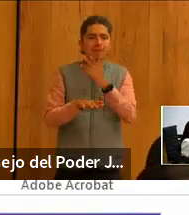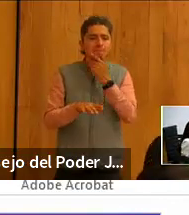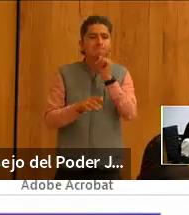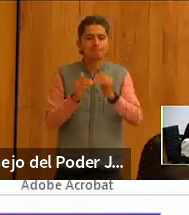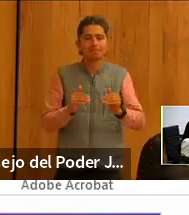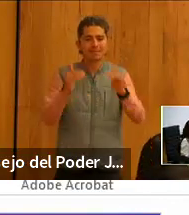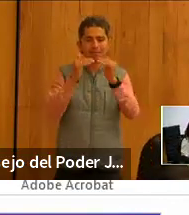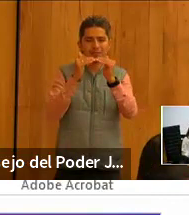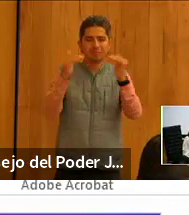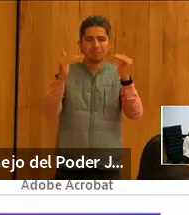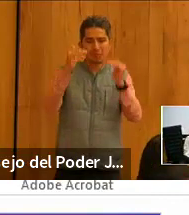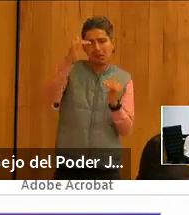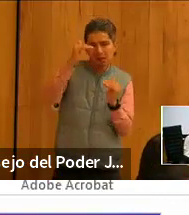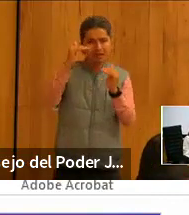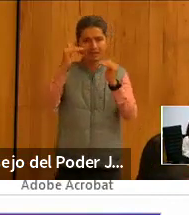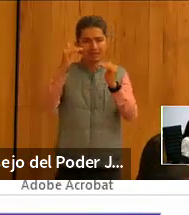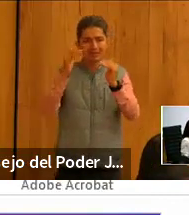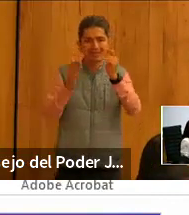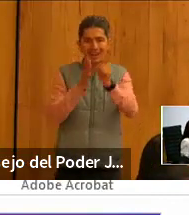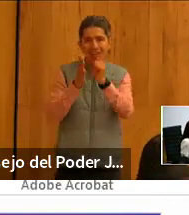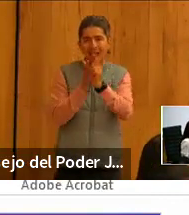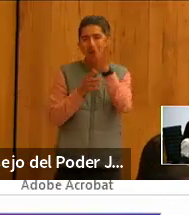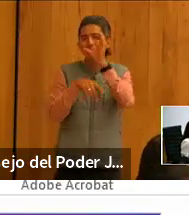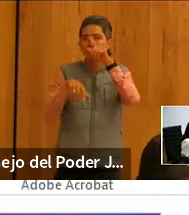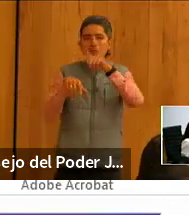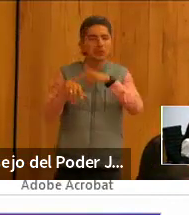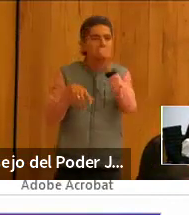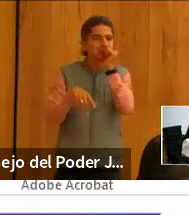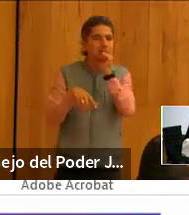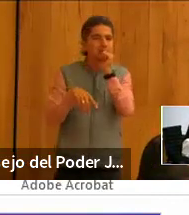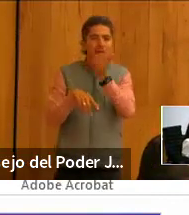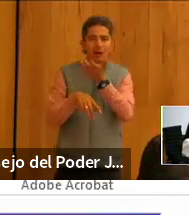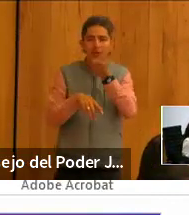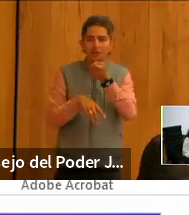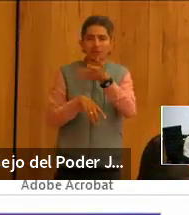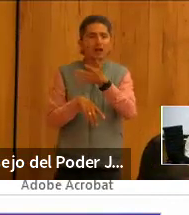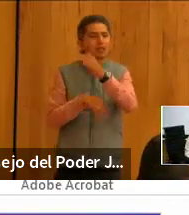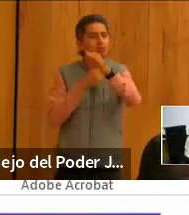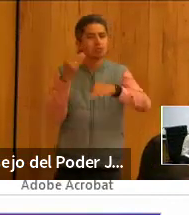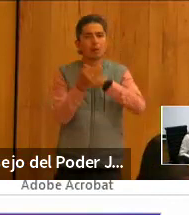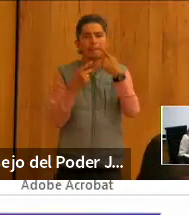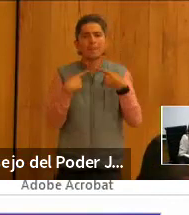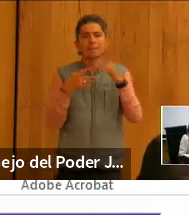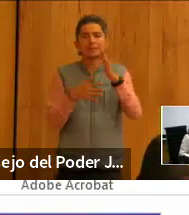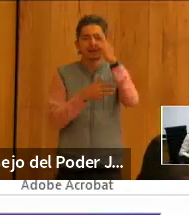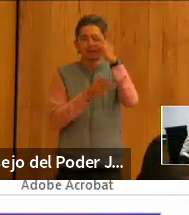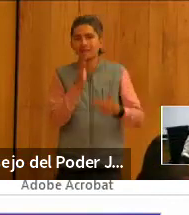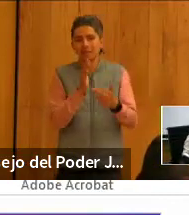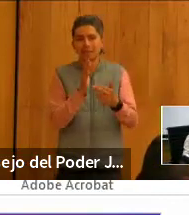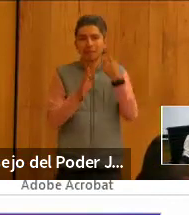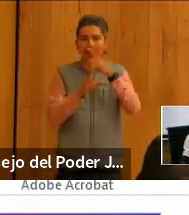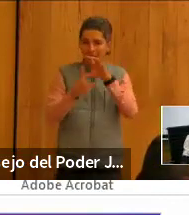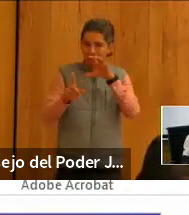las desigualdades legales y culturales que afectan a todas las personas al fin de alcanzar